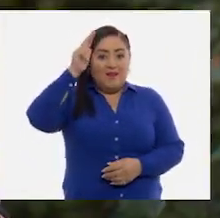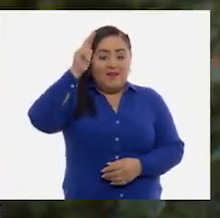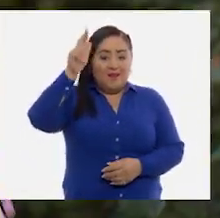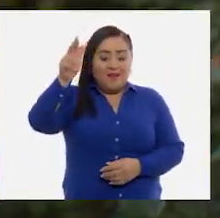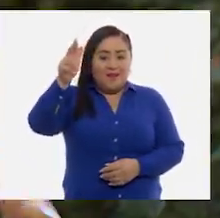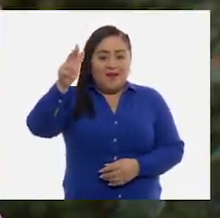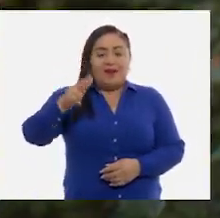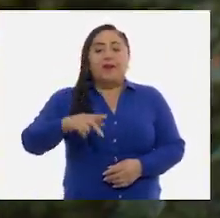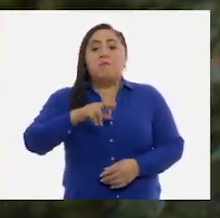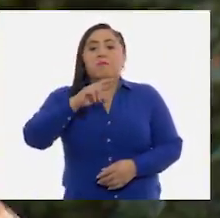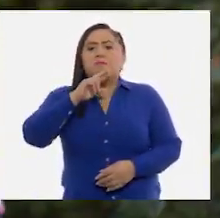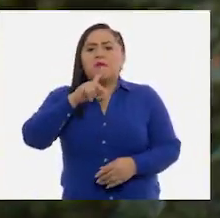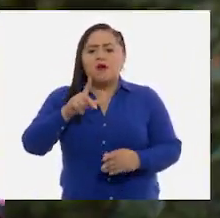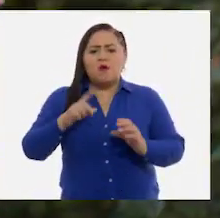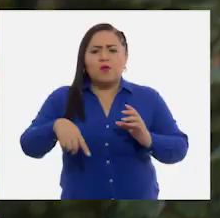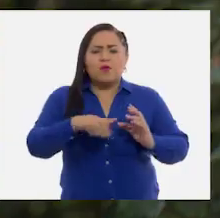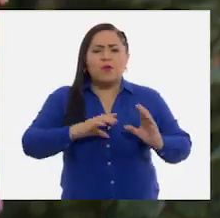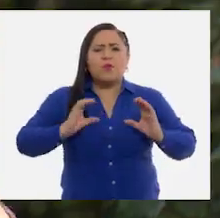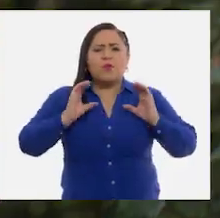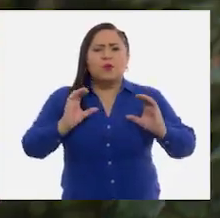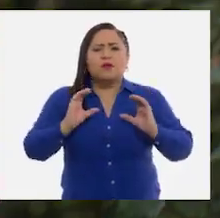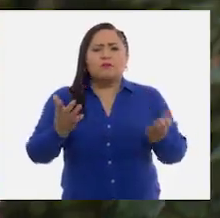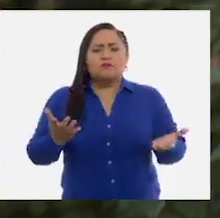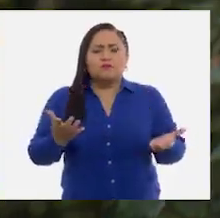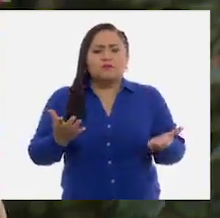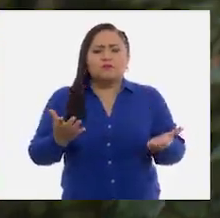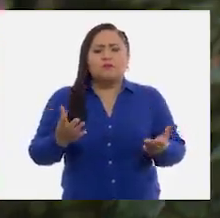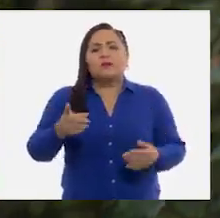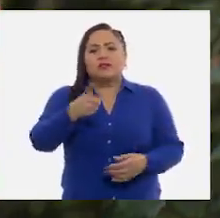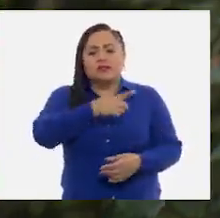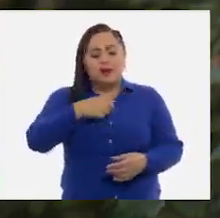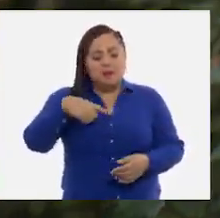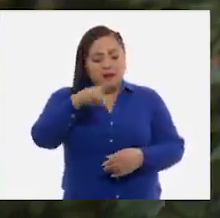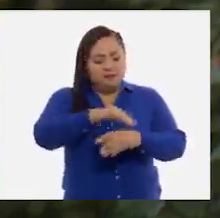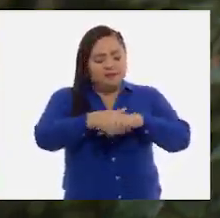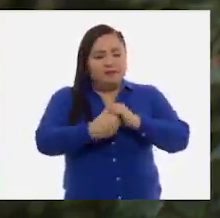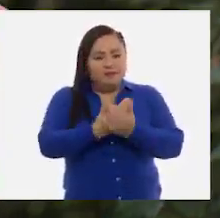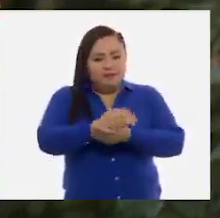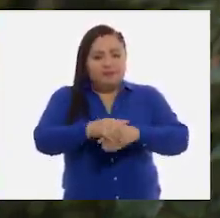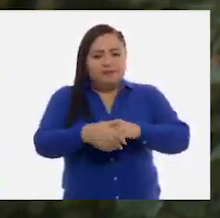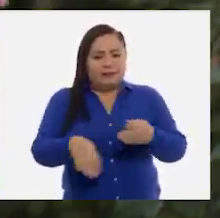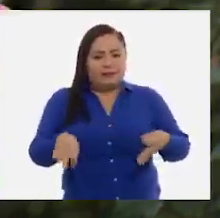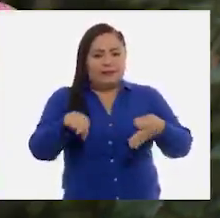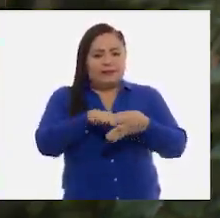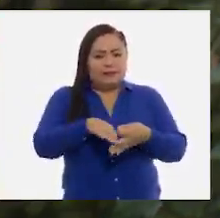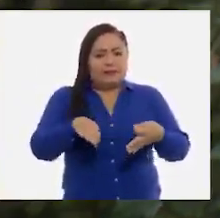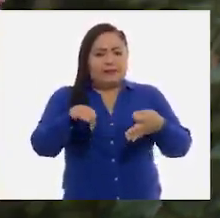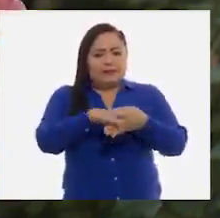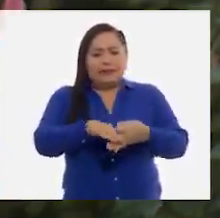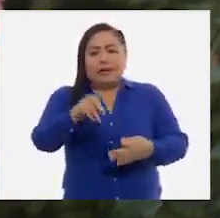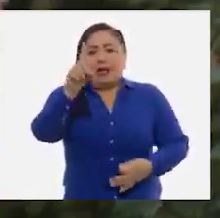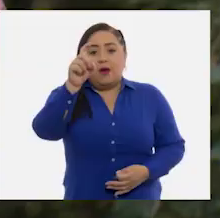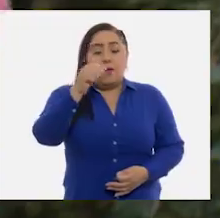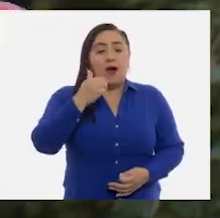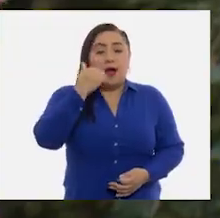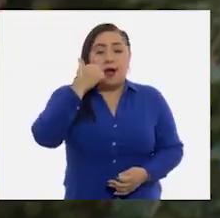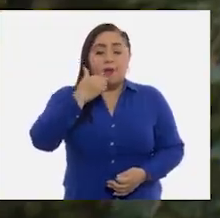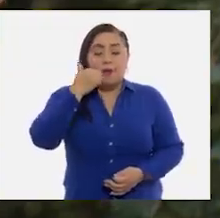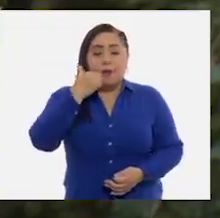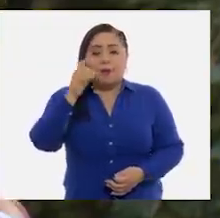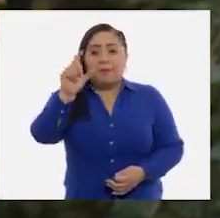¡Hola! La mejor forma de cuidarnos es lavarnos las manos frecuentemente con agua y